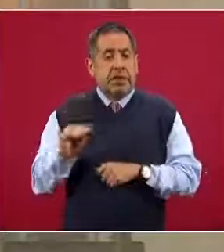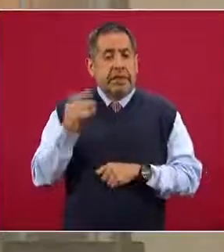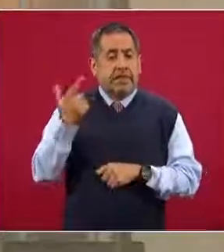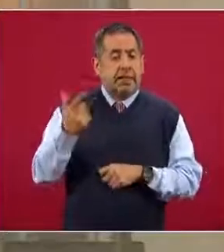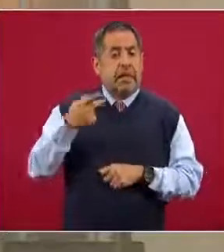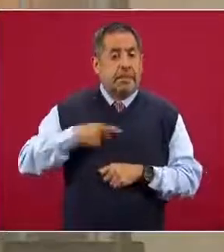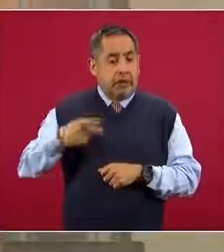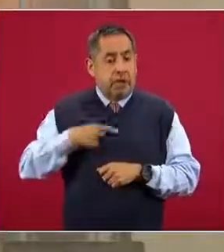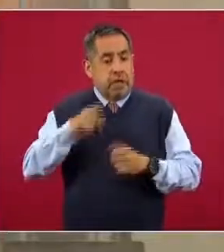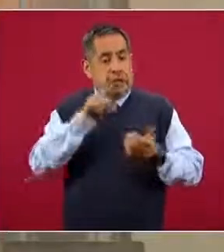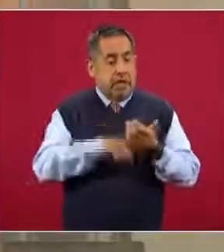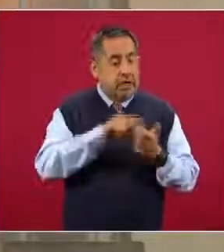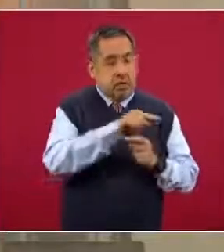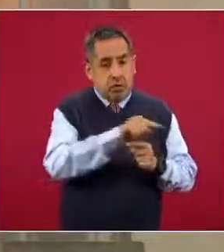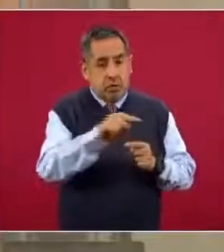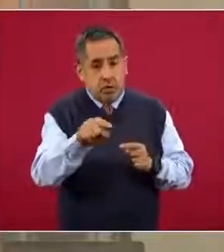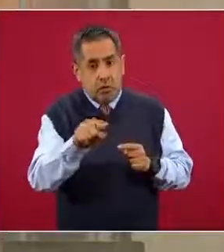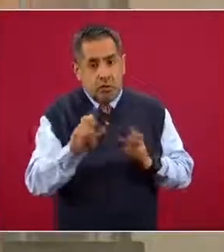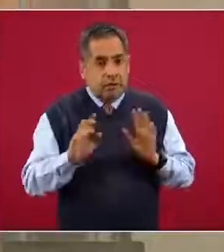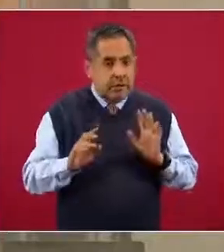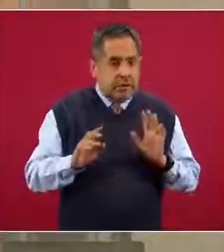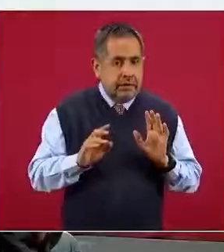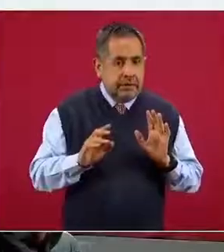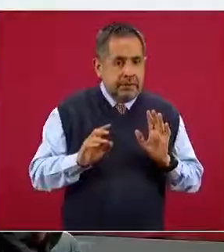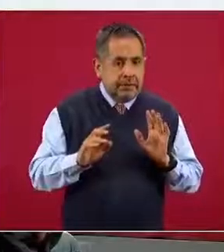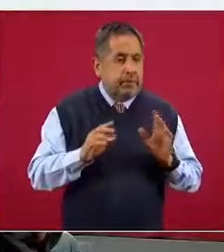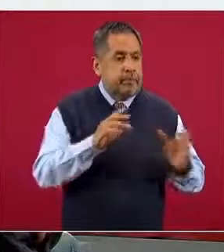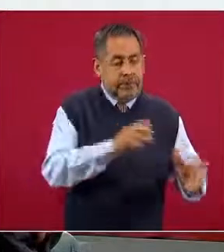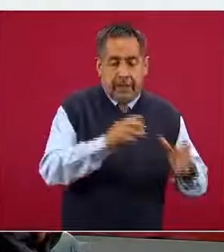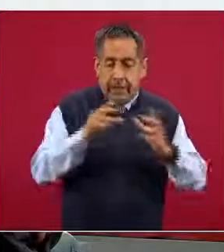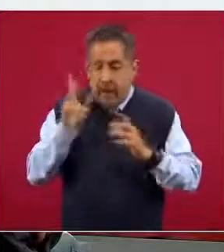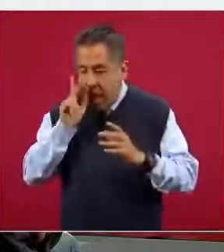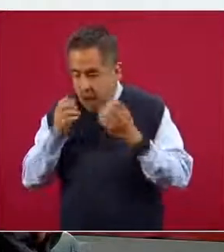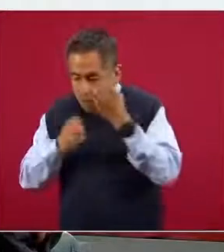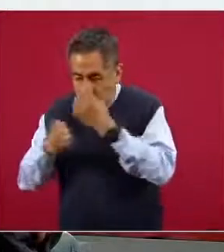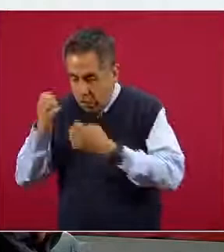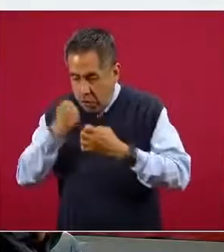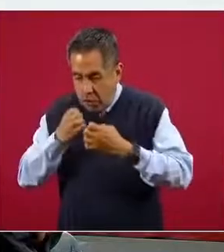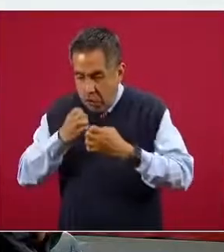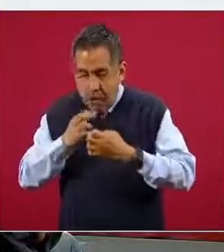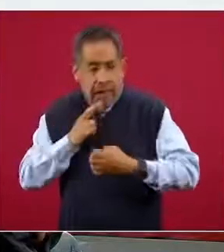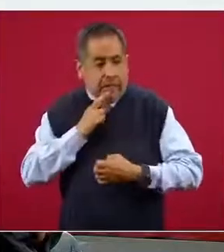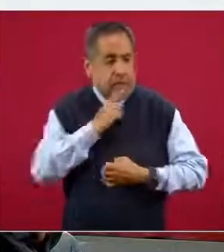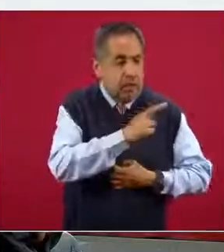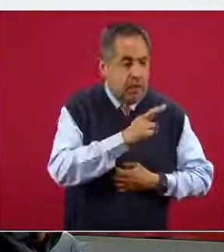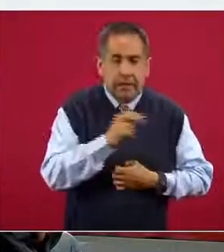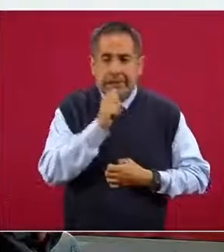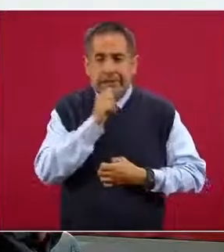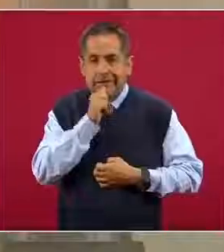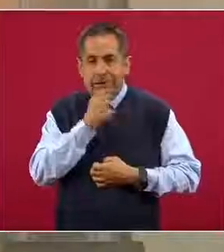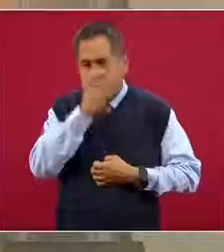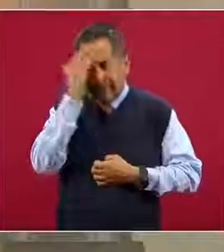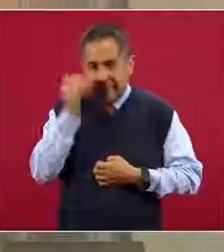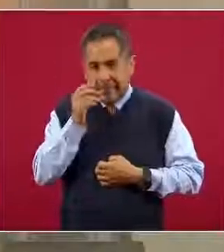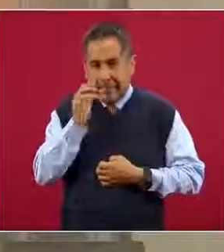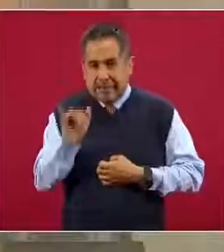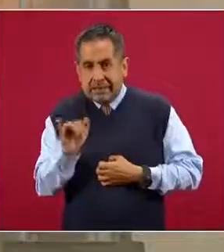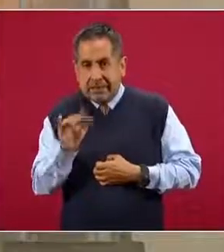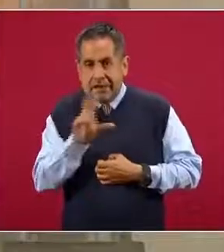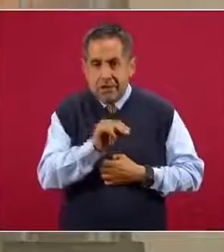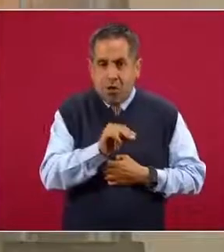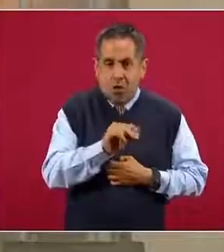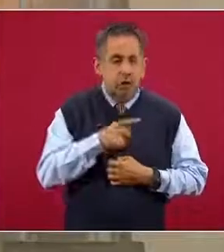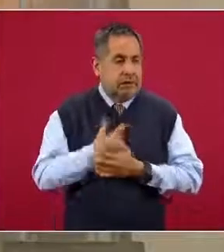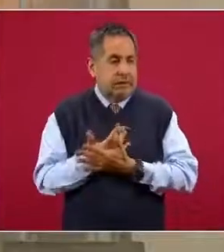32.797 personas que tienen sí una muestra de laboratorio, pero que todavía el resultado no ha sido emitido y que estamos